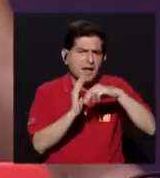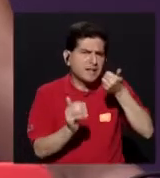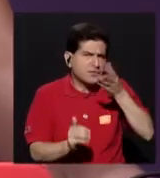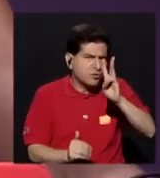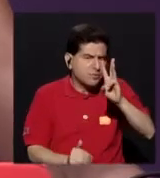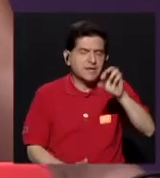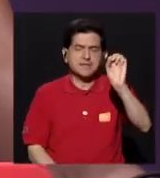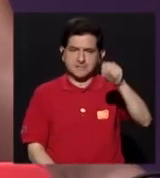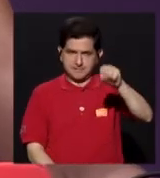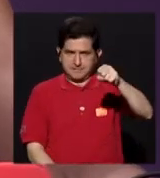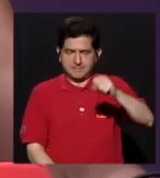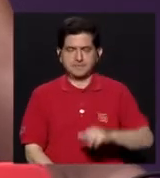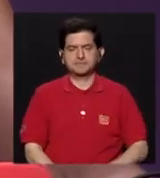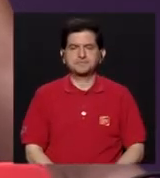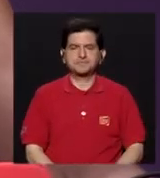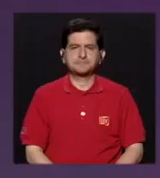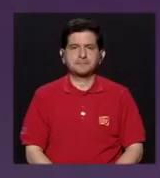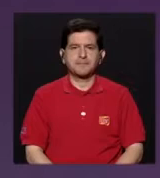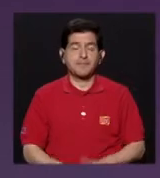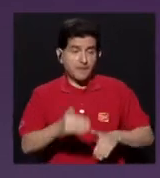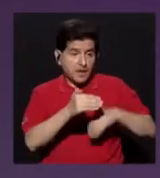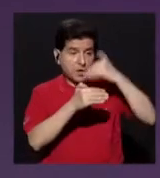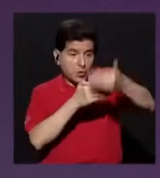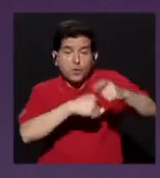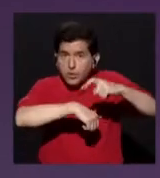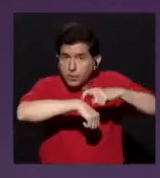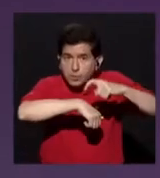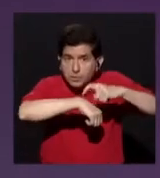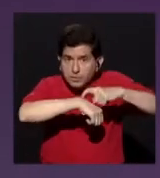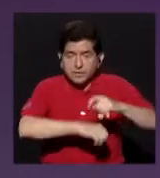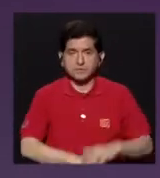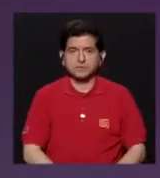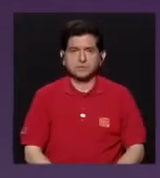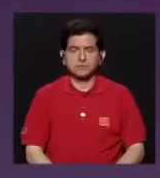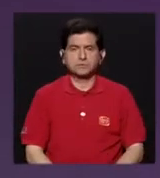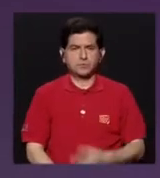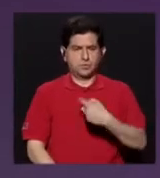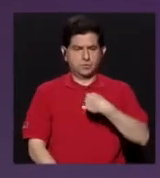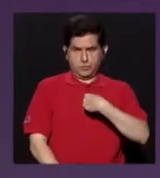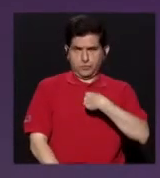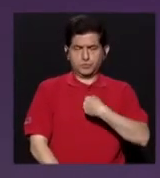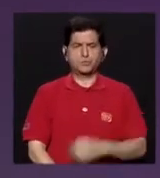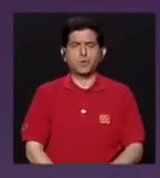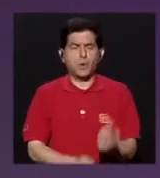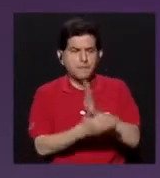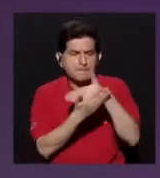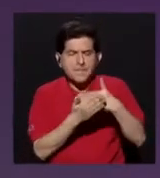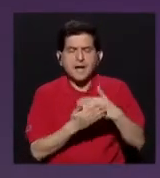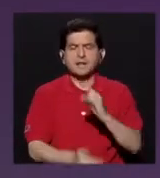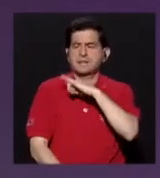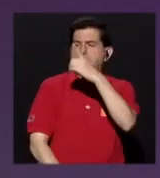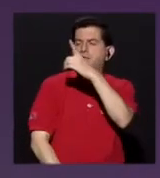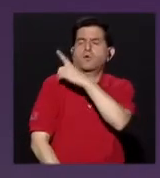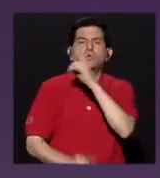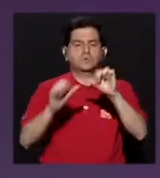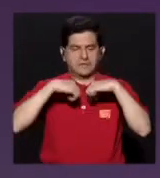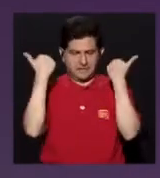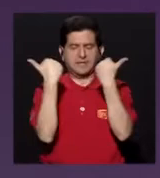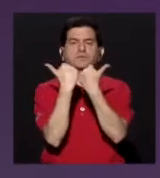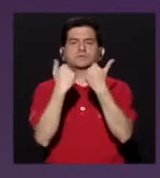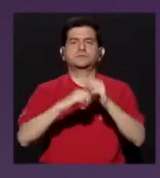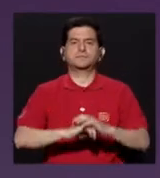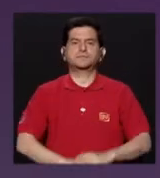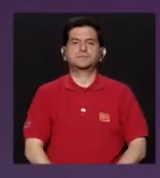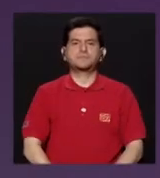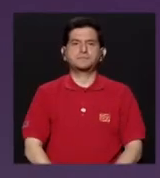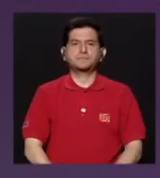el 2016. Y a partir de ese momento llego a ser parte de la junta directiva de la asociación.